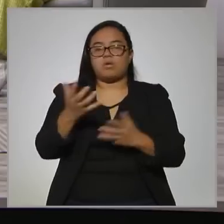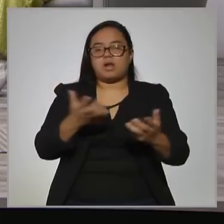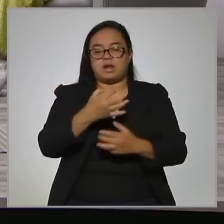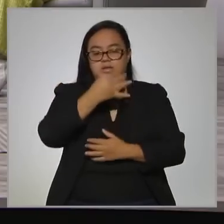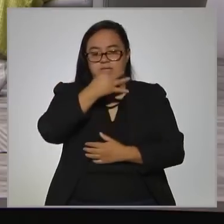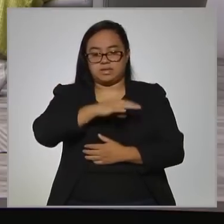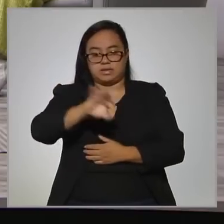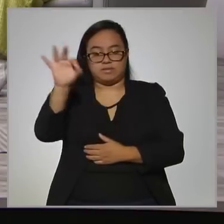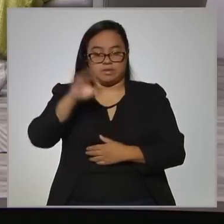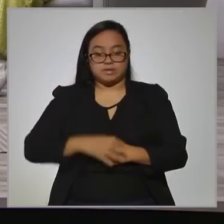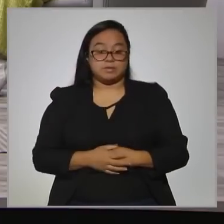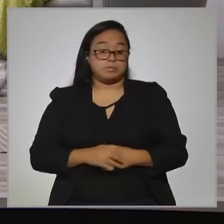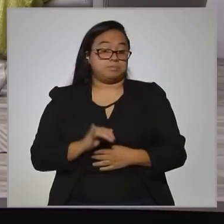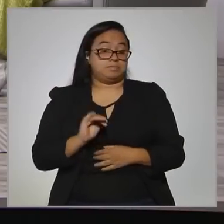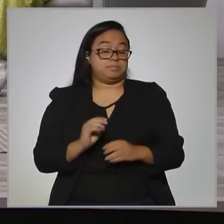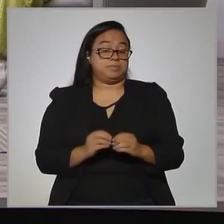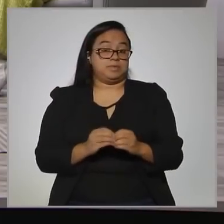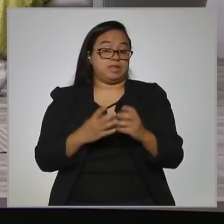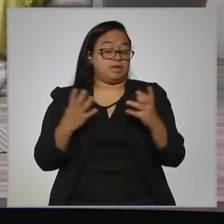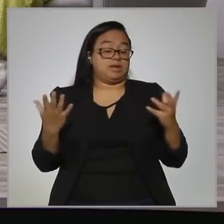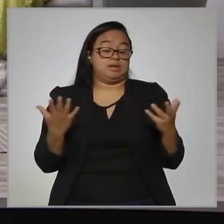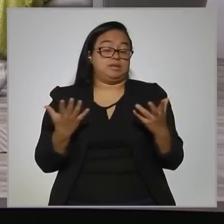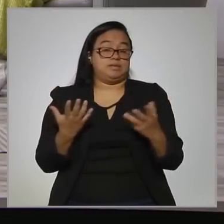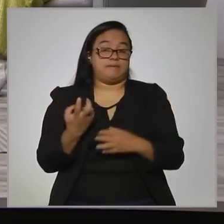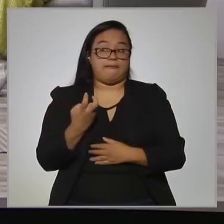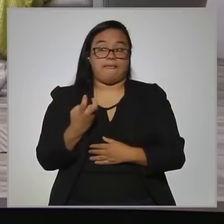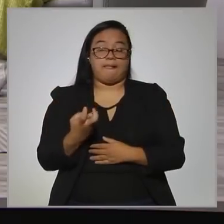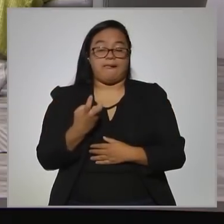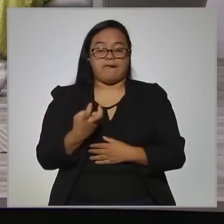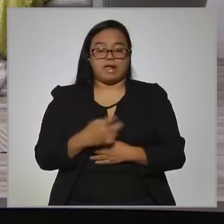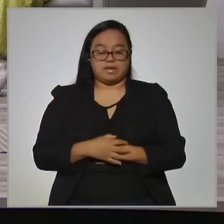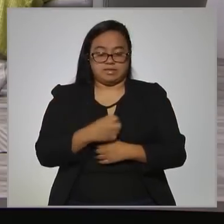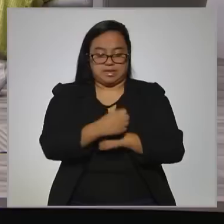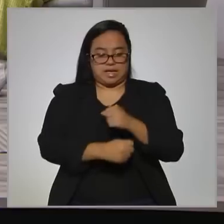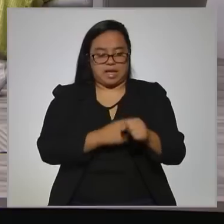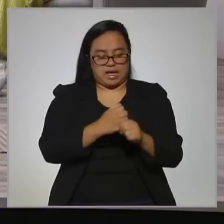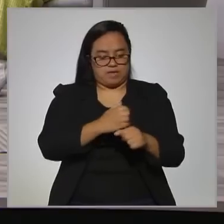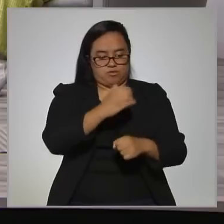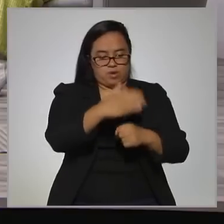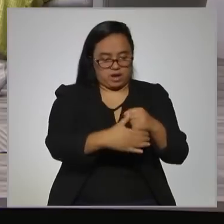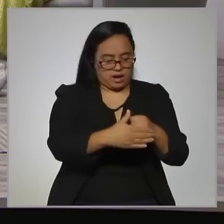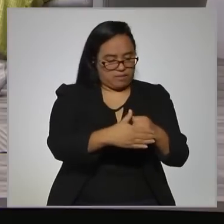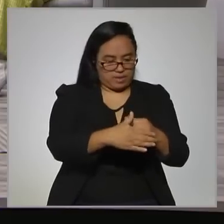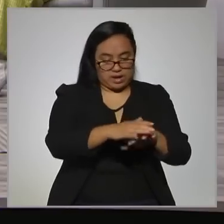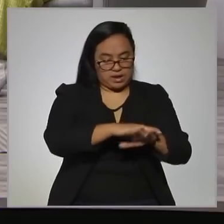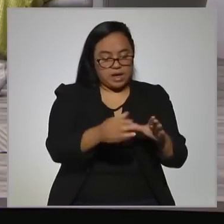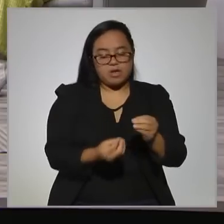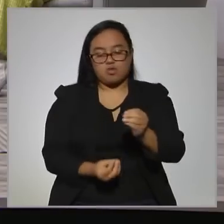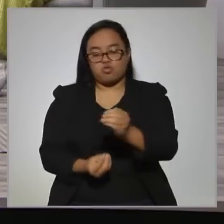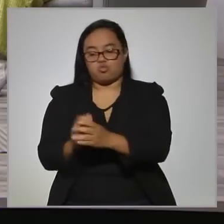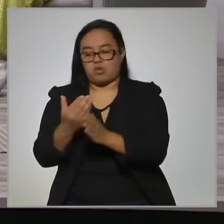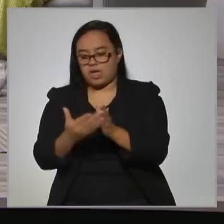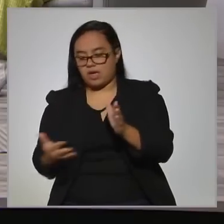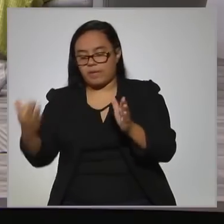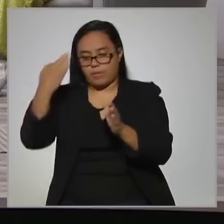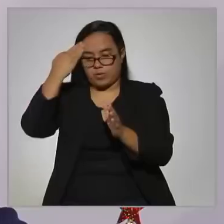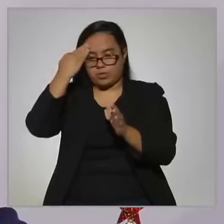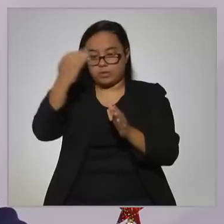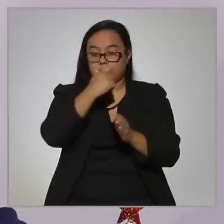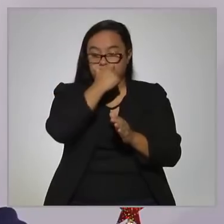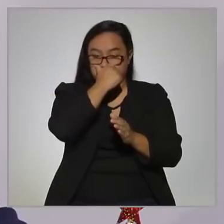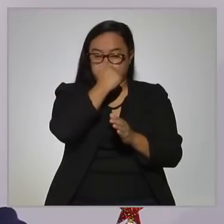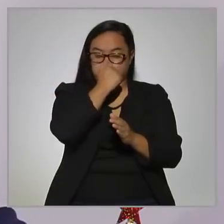es, sin duda alguna, es como cerrar ciclos y abrir un nuevo ciclo, ¿no? Eso es lo importante.